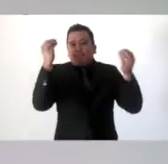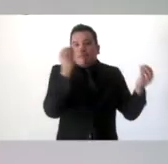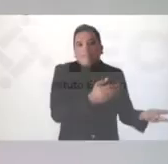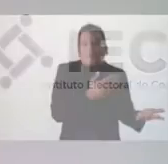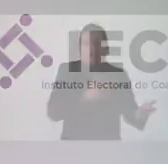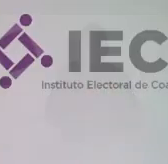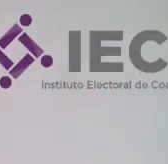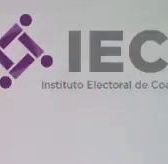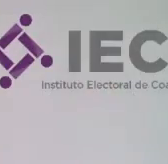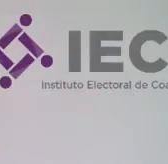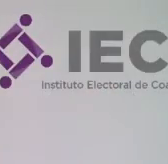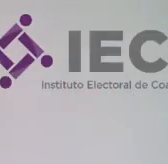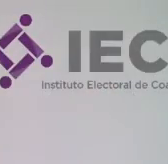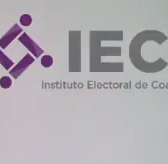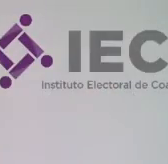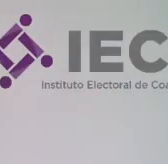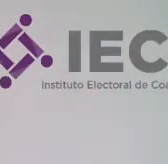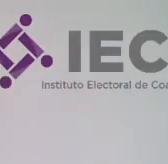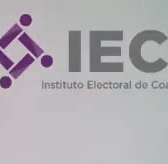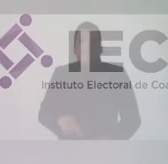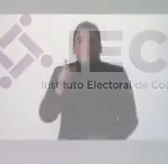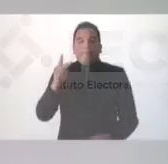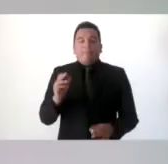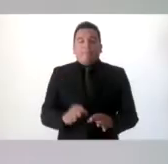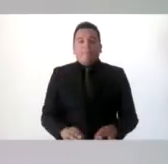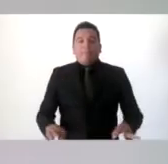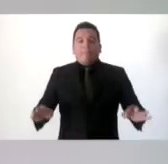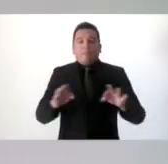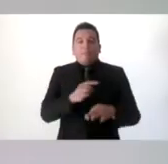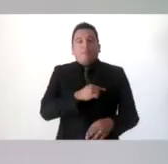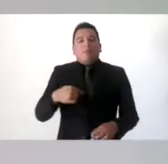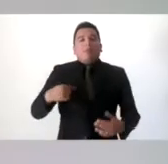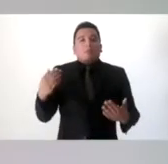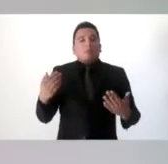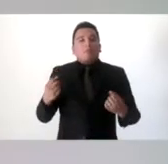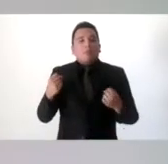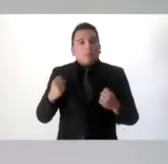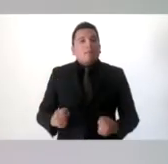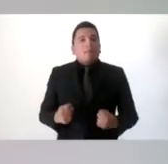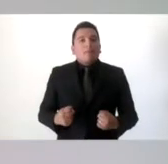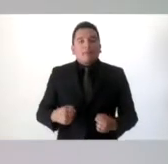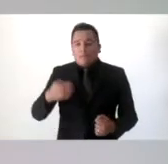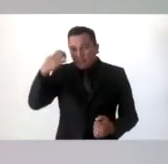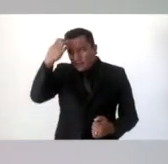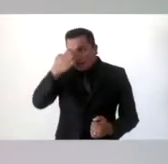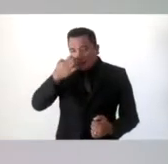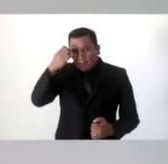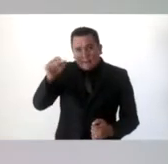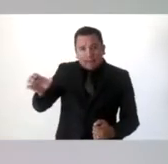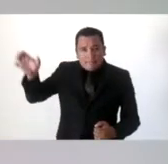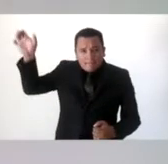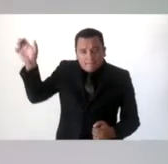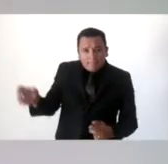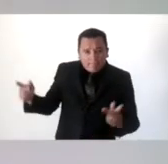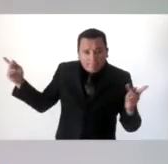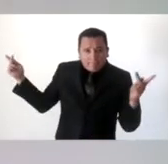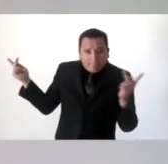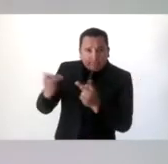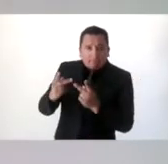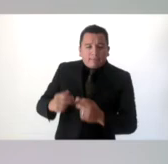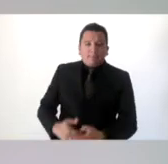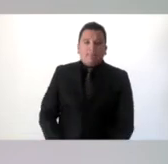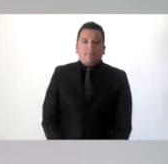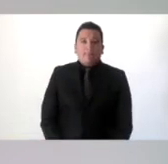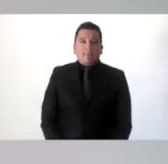y es la que se cuenta. Pero esa parte tenemos que asegurar que sea lo más verificable posible, que sí sea el ciudadano que